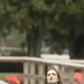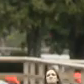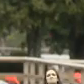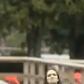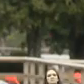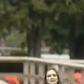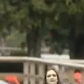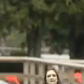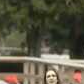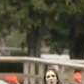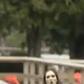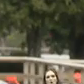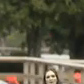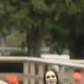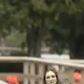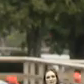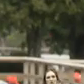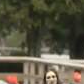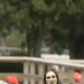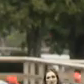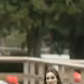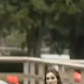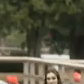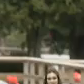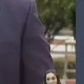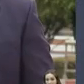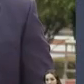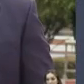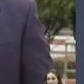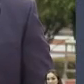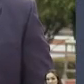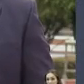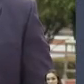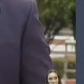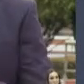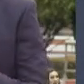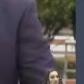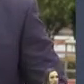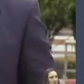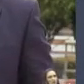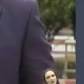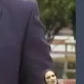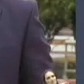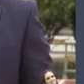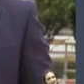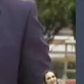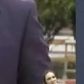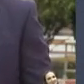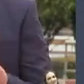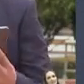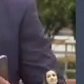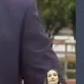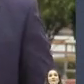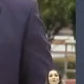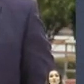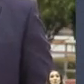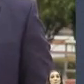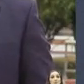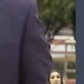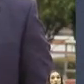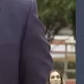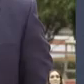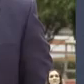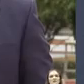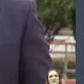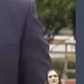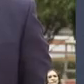sea de 5,3%. Esta es la información que tenemos desde el occidente de Bogotá. En nuestra emisión central de las 7 de la noche tendremos una